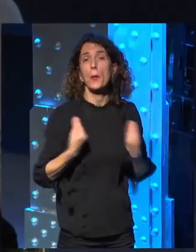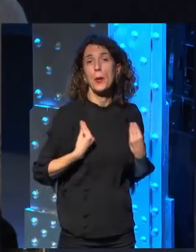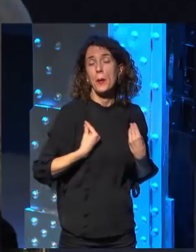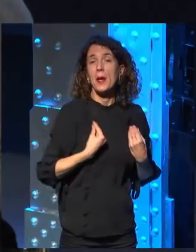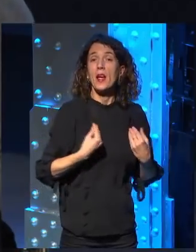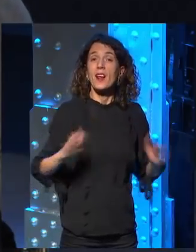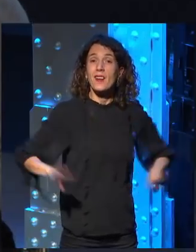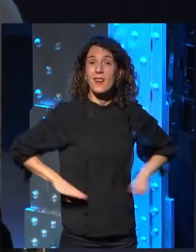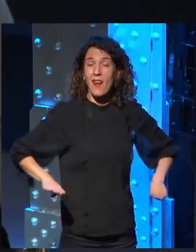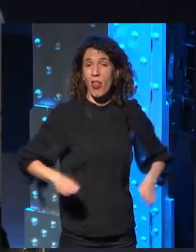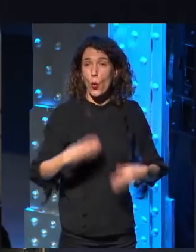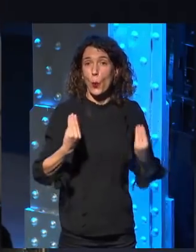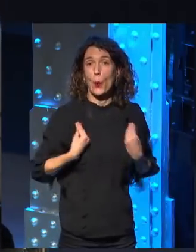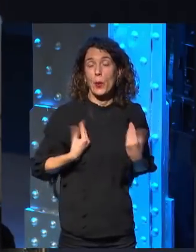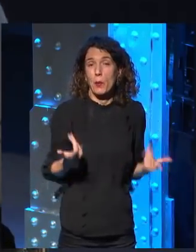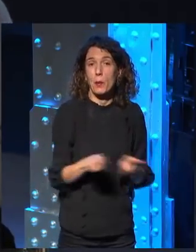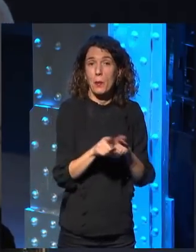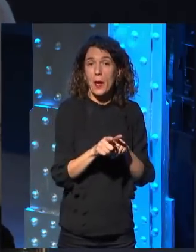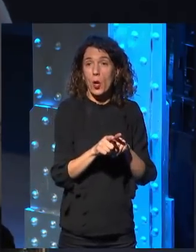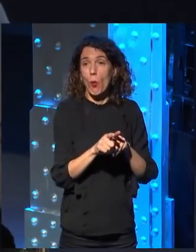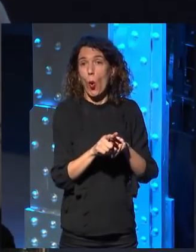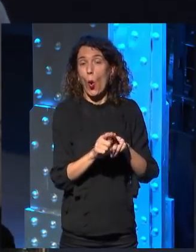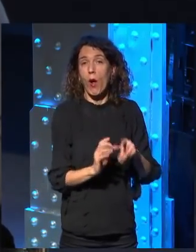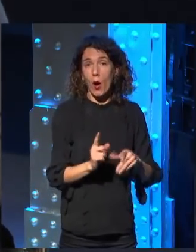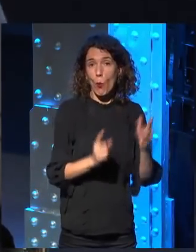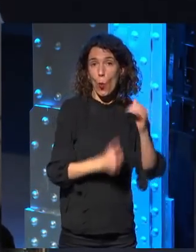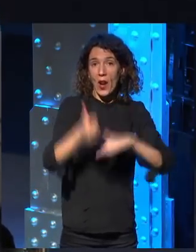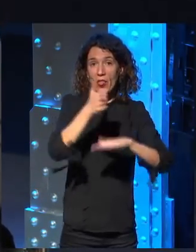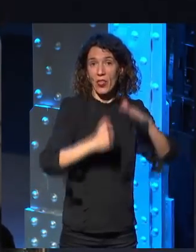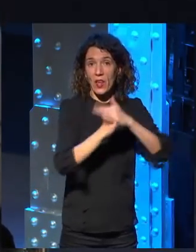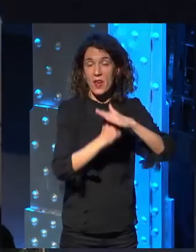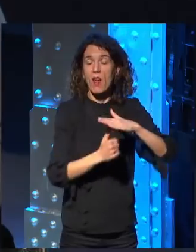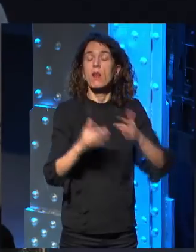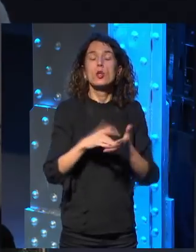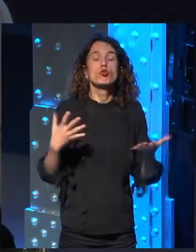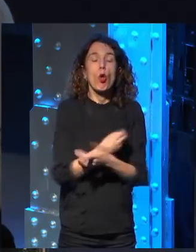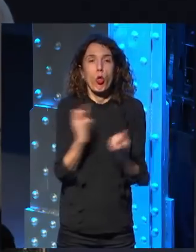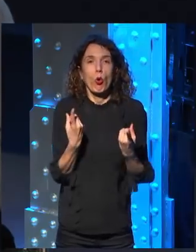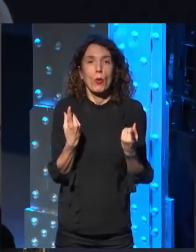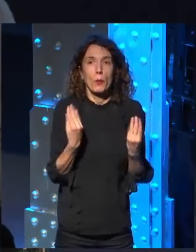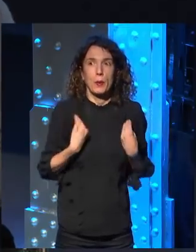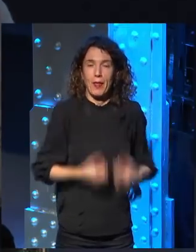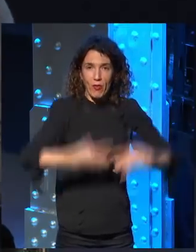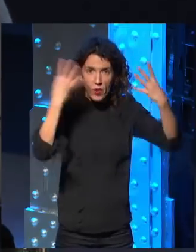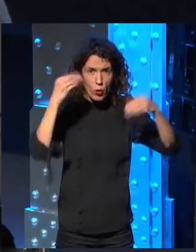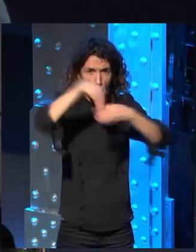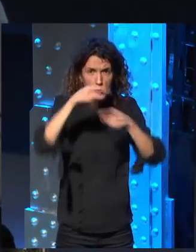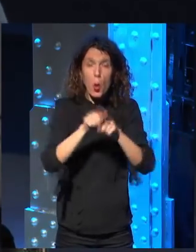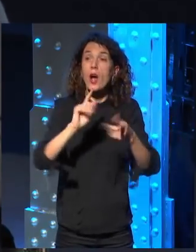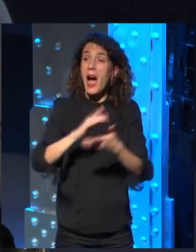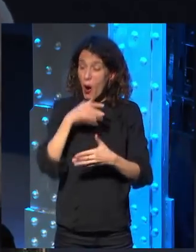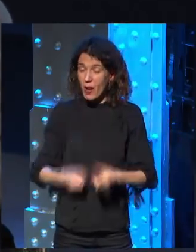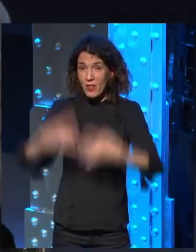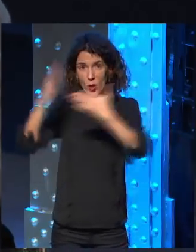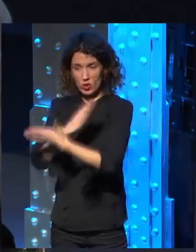y los criados viven en la buhardilla, pero todo el mundo vive en el mismo edificio. No son los espacios segregados estos horribles